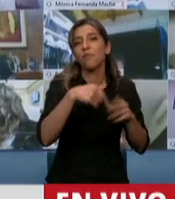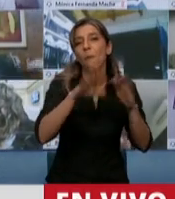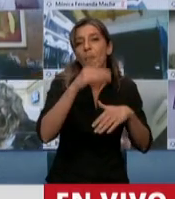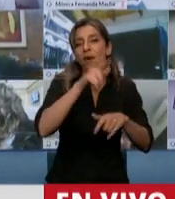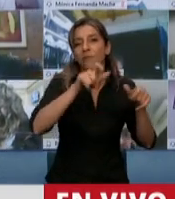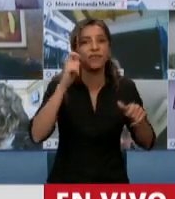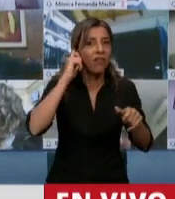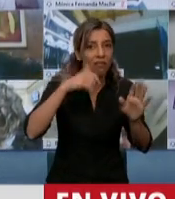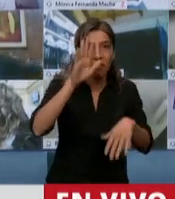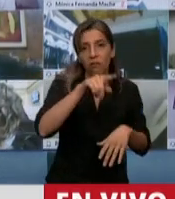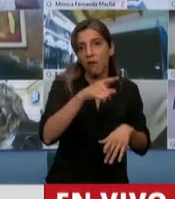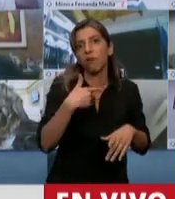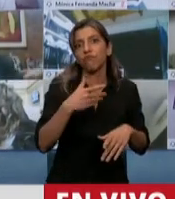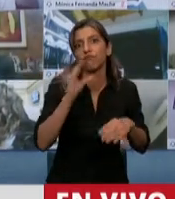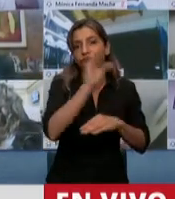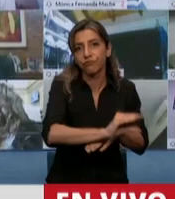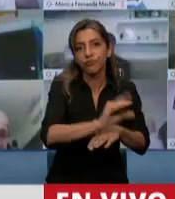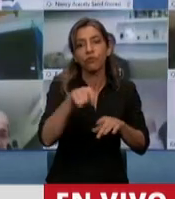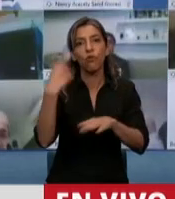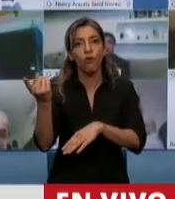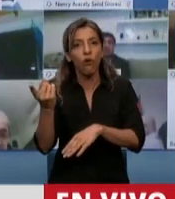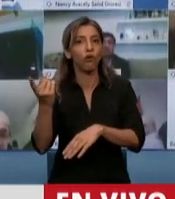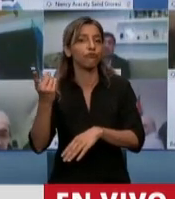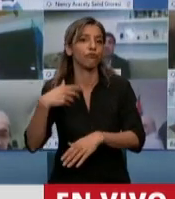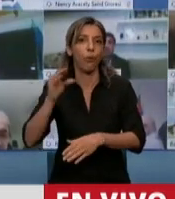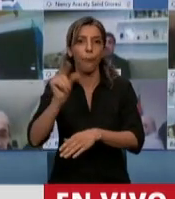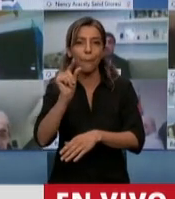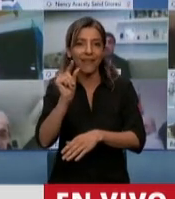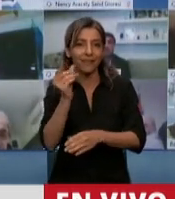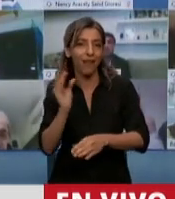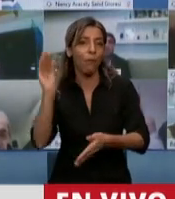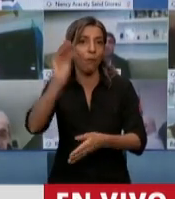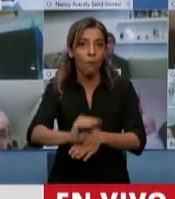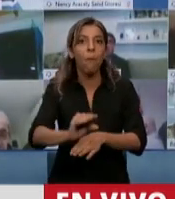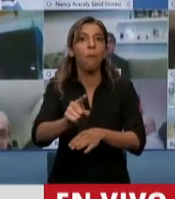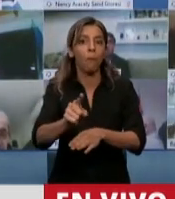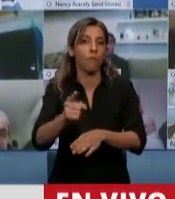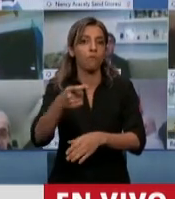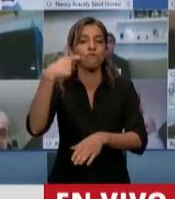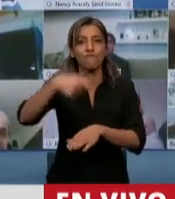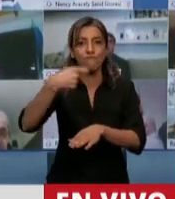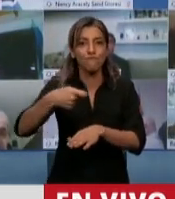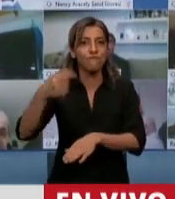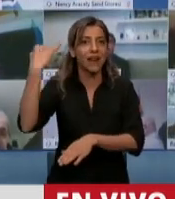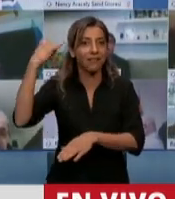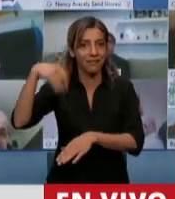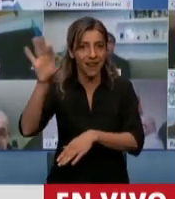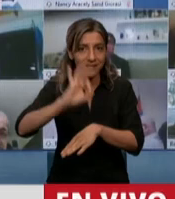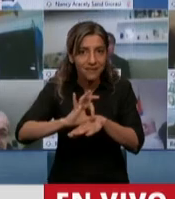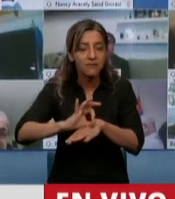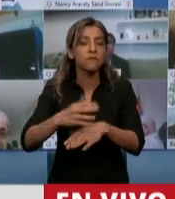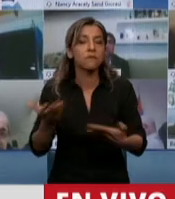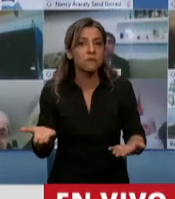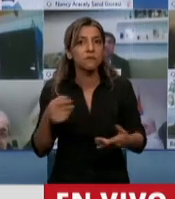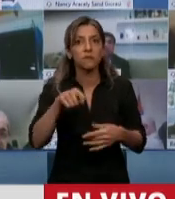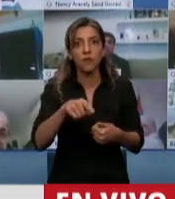fiscales, impositivas, créditos a tasa cero. Creo que es un inicio enorme, enorme para la